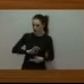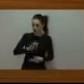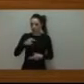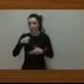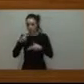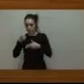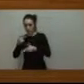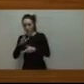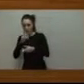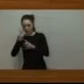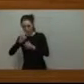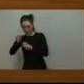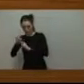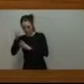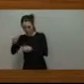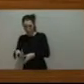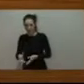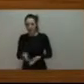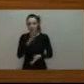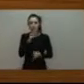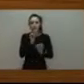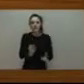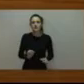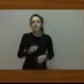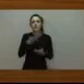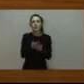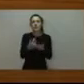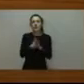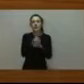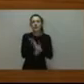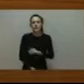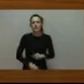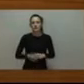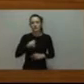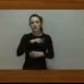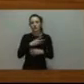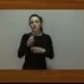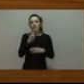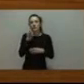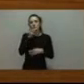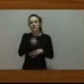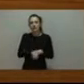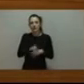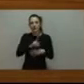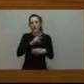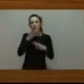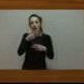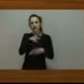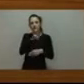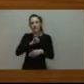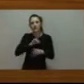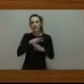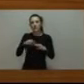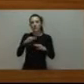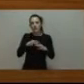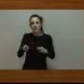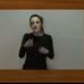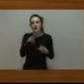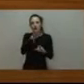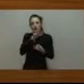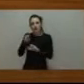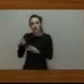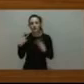Y por ello, también en esta proposición no de ley, añadimos una atractiva política de deducciones fiscales y simplificaciones